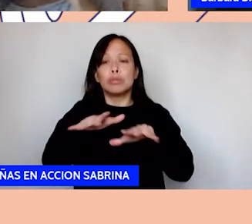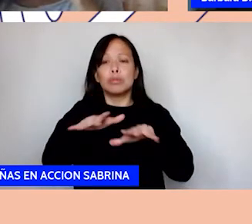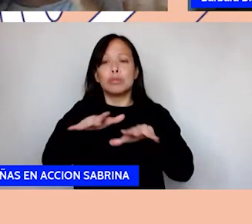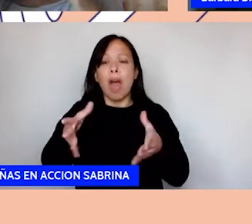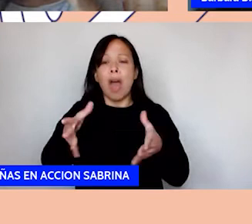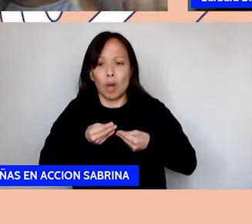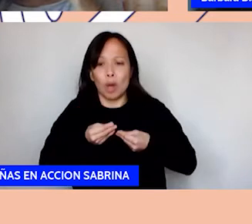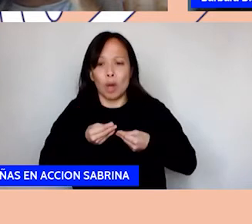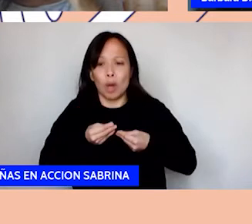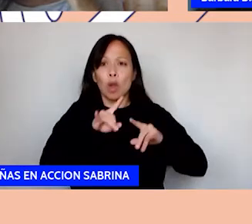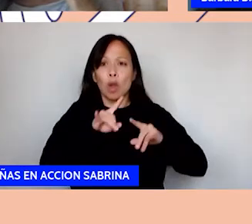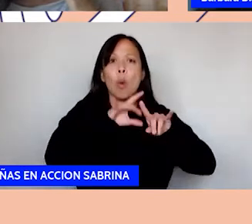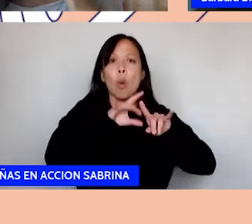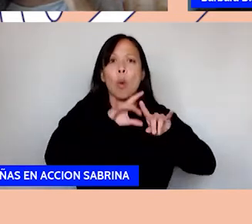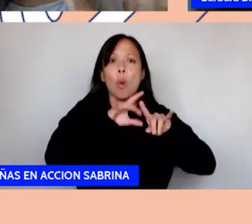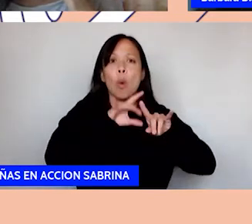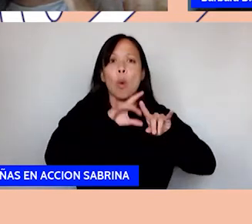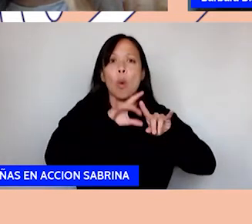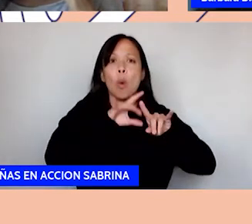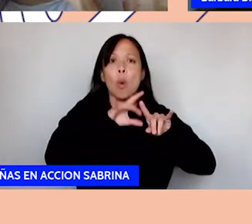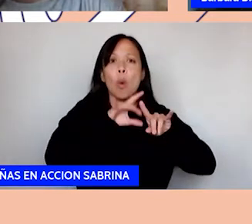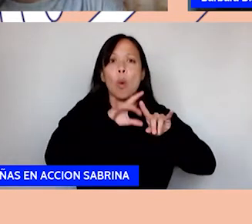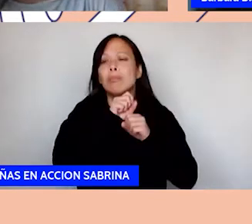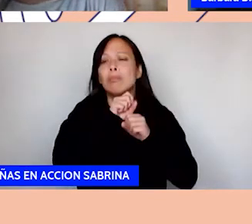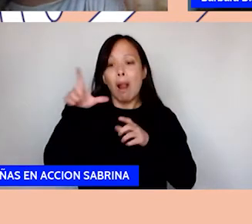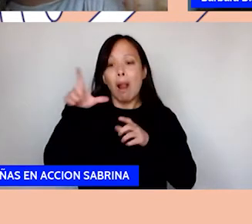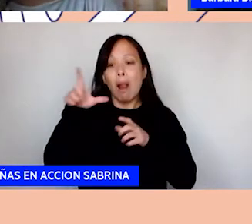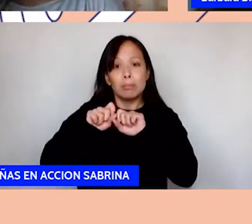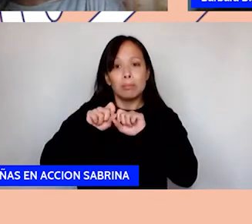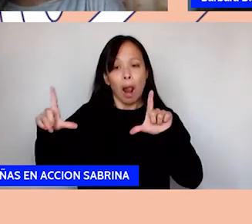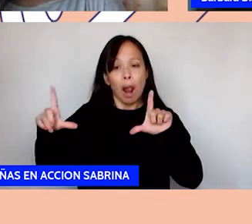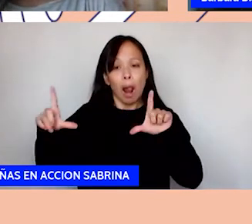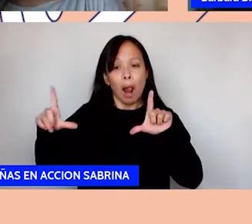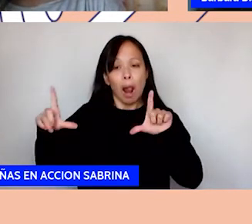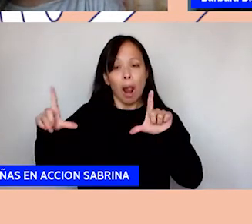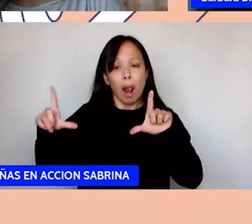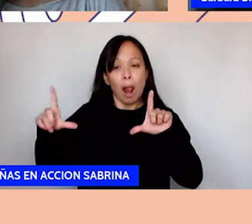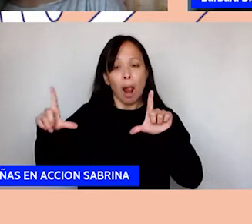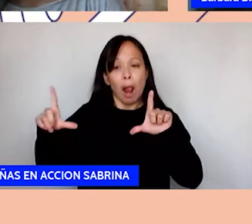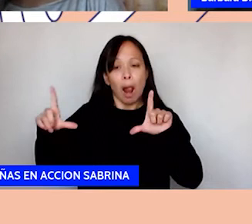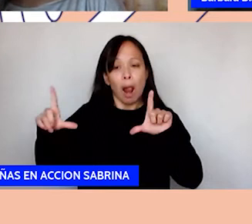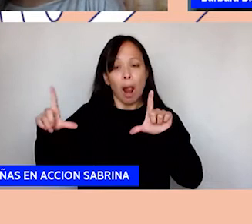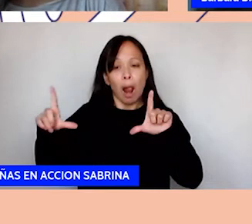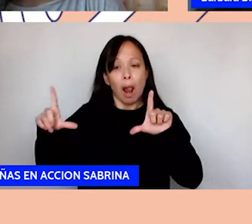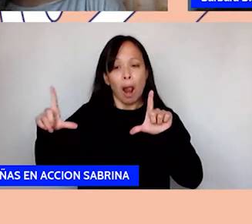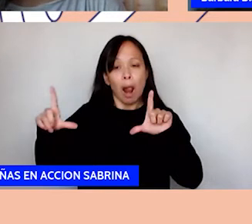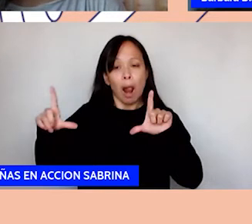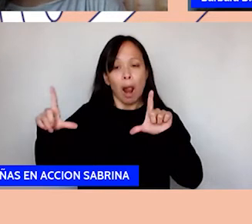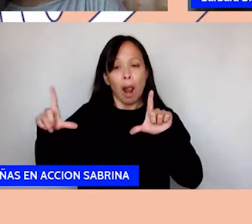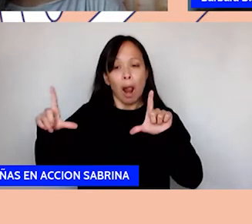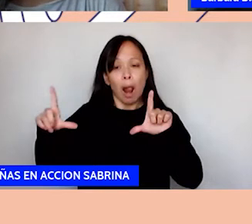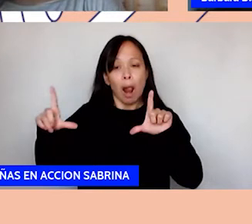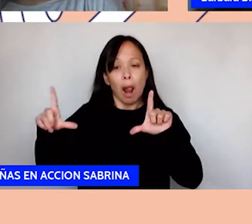que nos inspiran, que nos ayudan, pero también tenemos la oportunidad de, a través de esta comunidad, poder ser parte, ¿no? Y